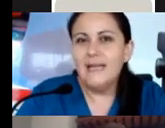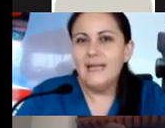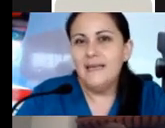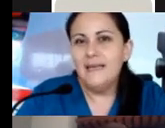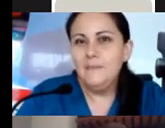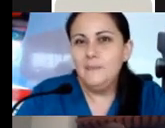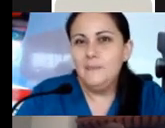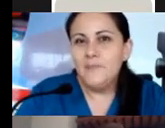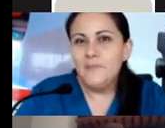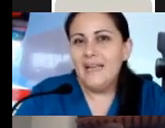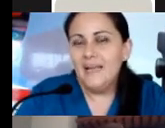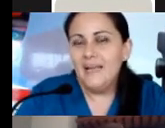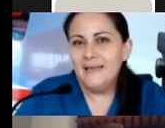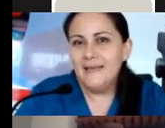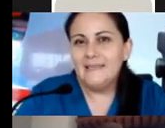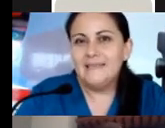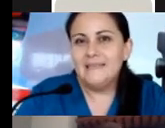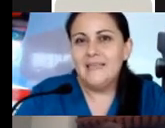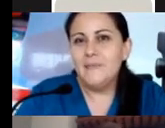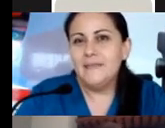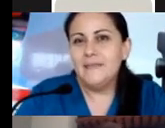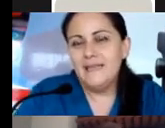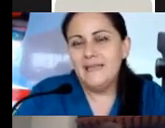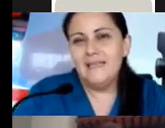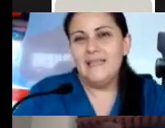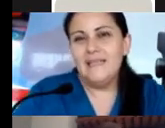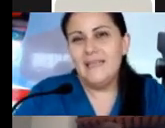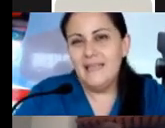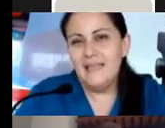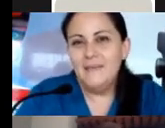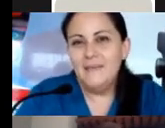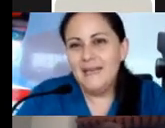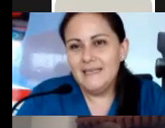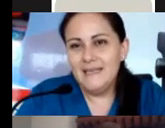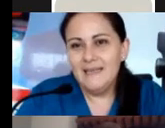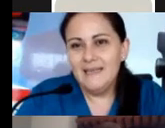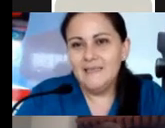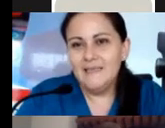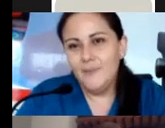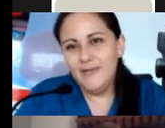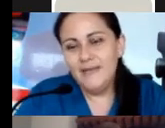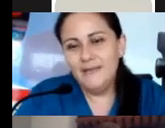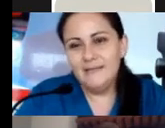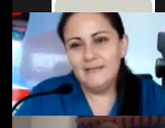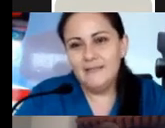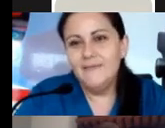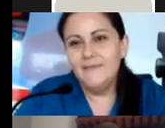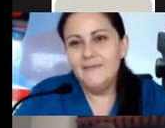hecho es de buena calidad, créame que hasta las persianas de la sala de mi casa se